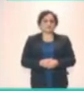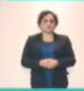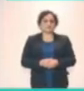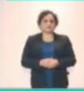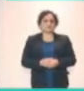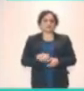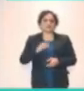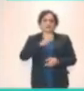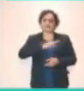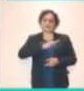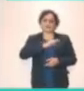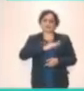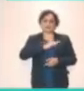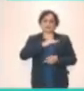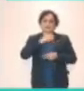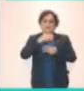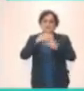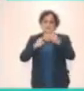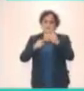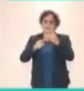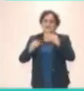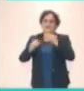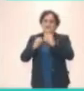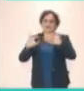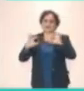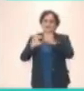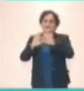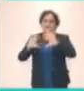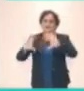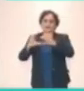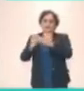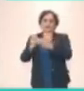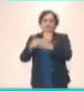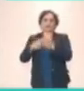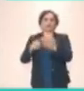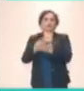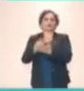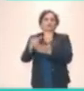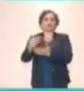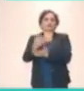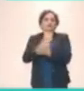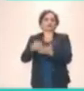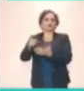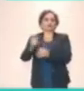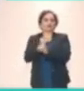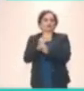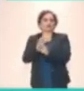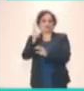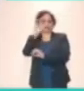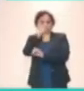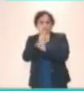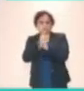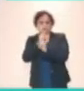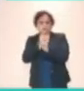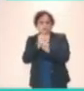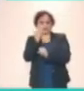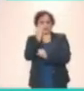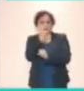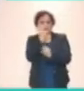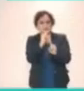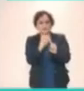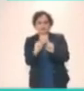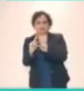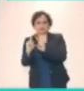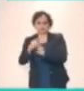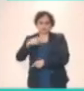Felicidades a estas tres instituciones que con su integración han logrado llevar diversos contenidos científicos en lenguas originarias de nuestro